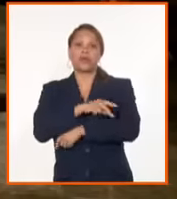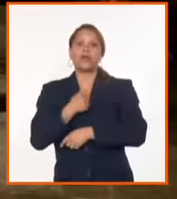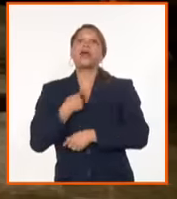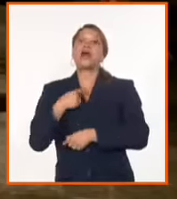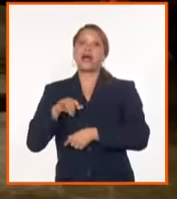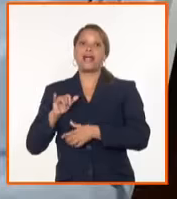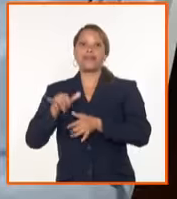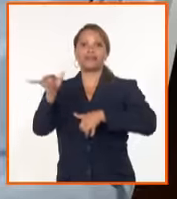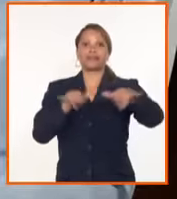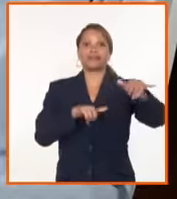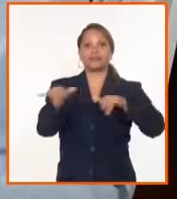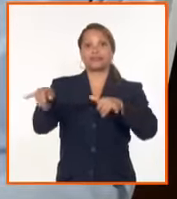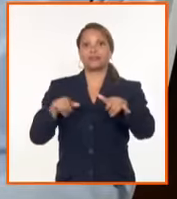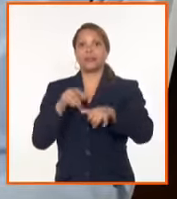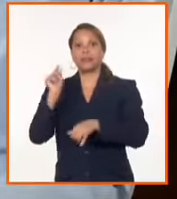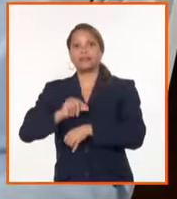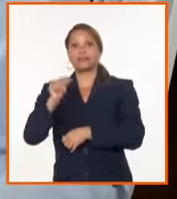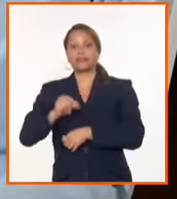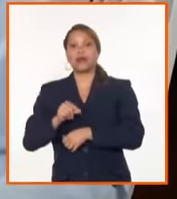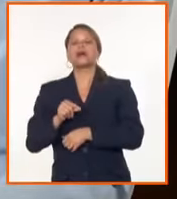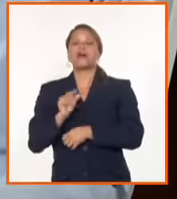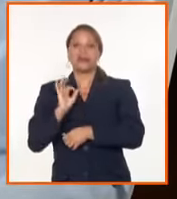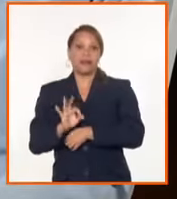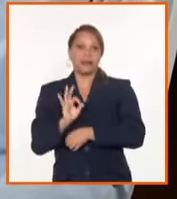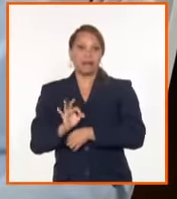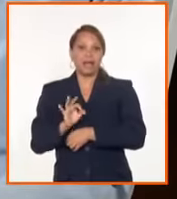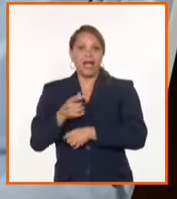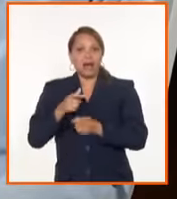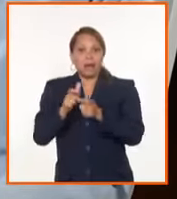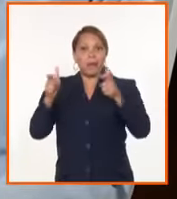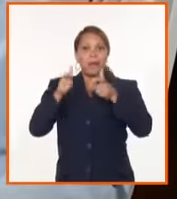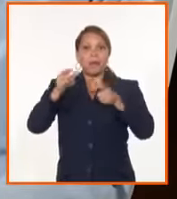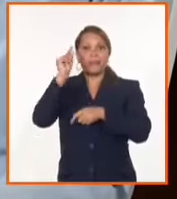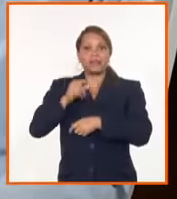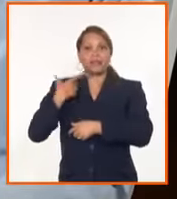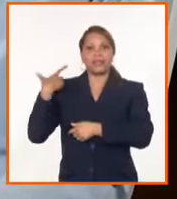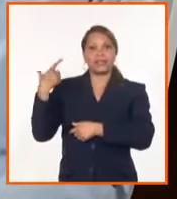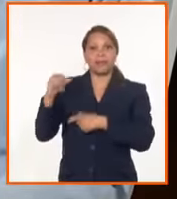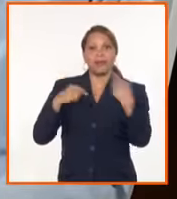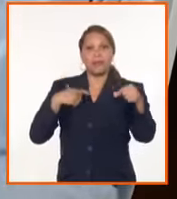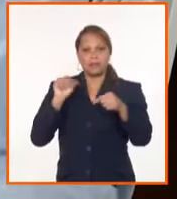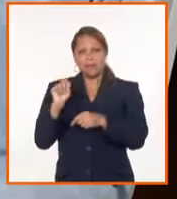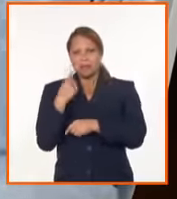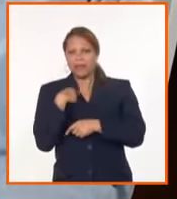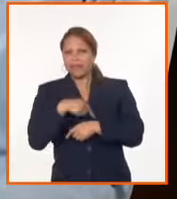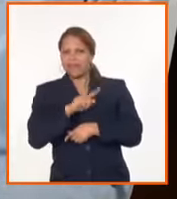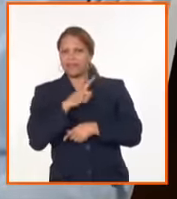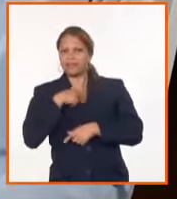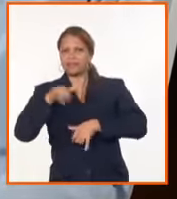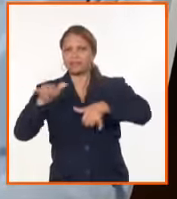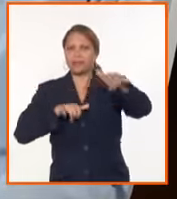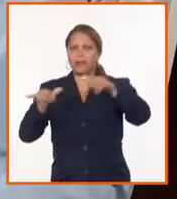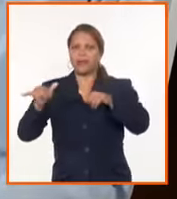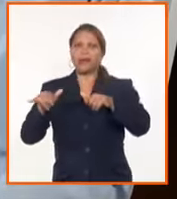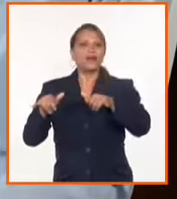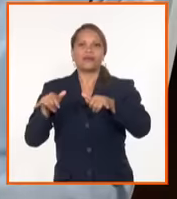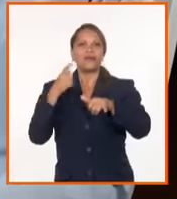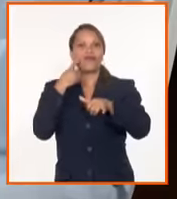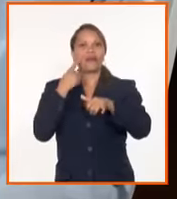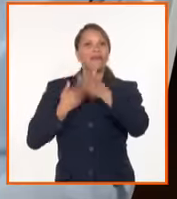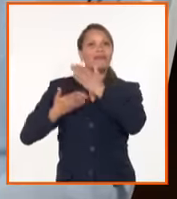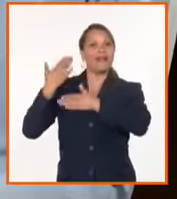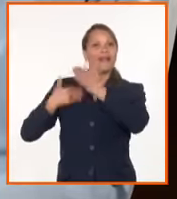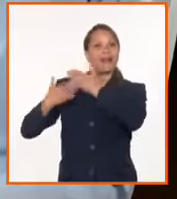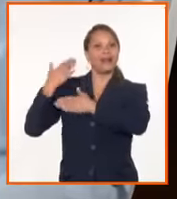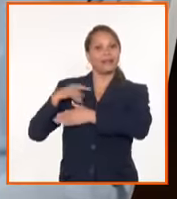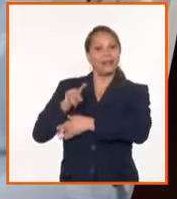migración. Hay una migración ahora incrementada. Es primera vez que tenemos esa migración incrementada. Veamos la historia de la revolución.